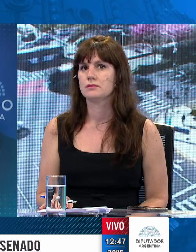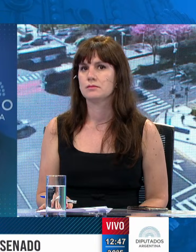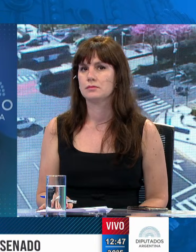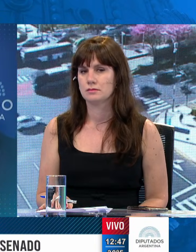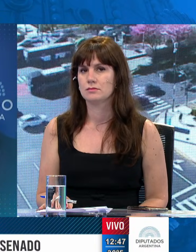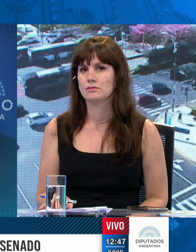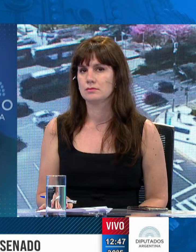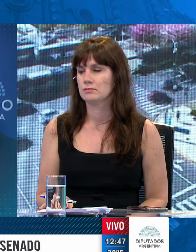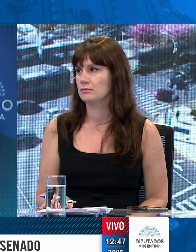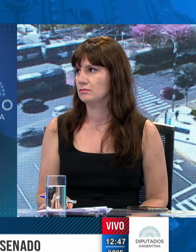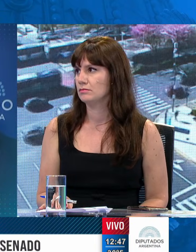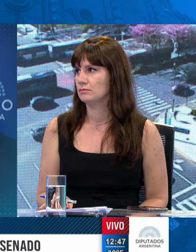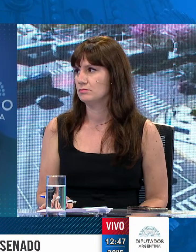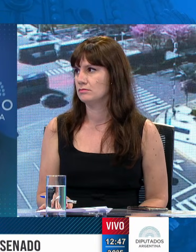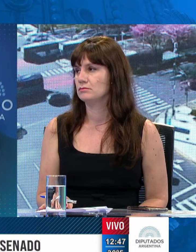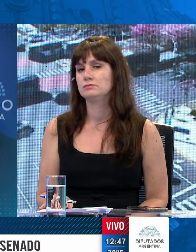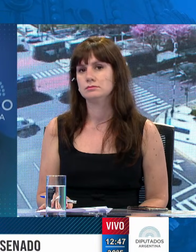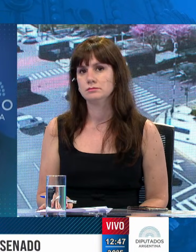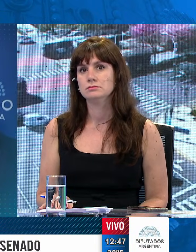y estás